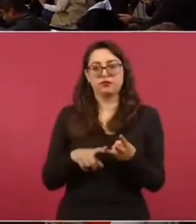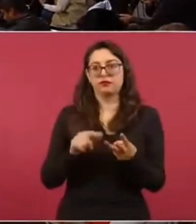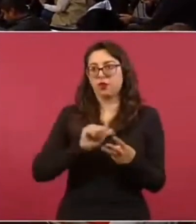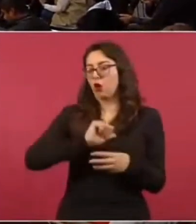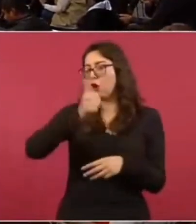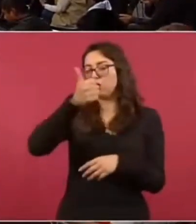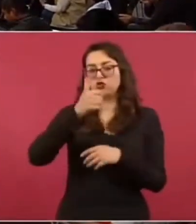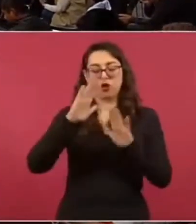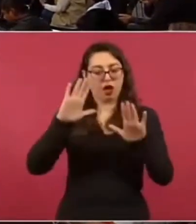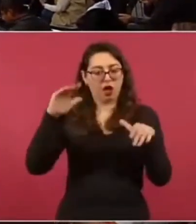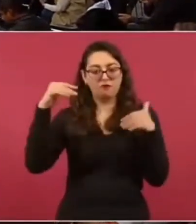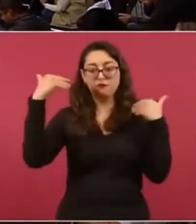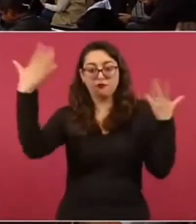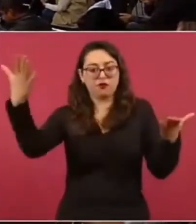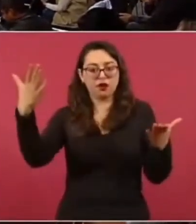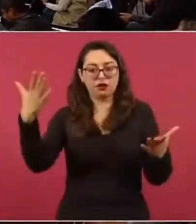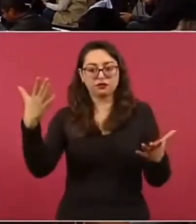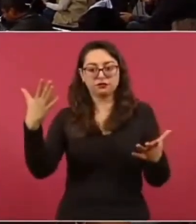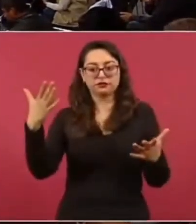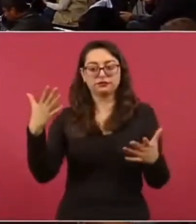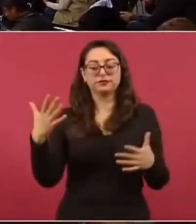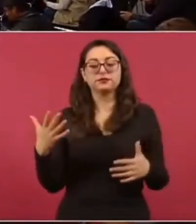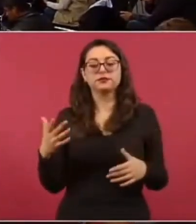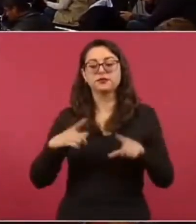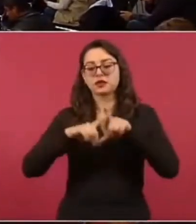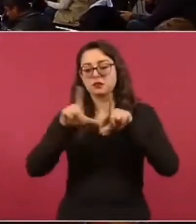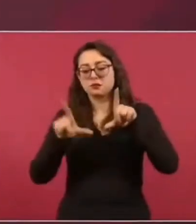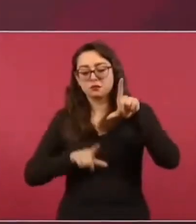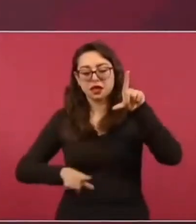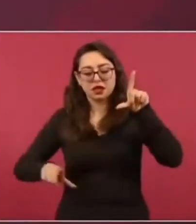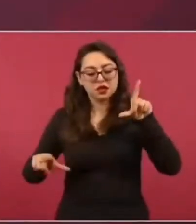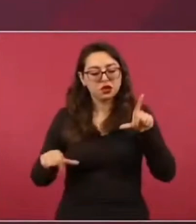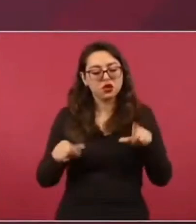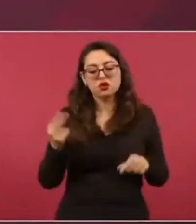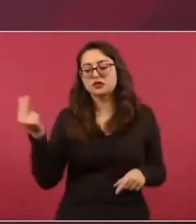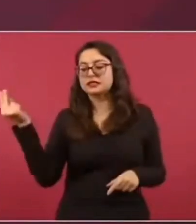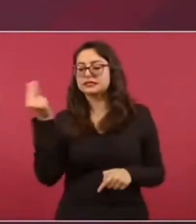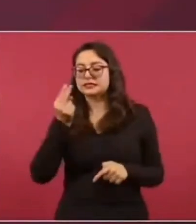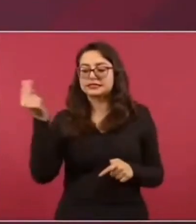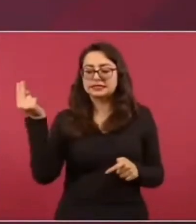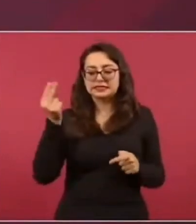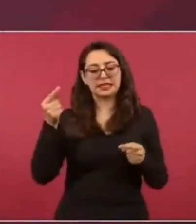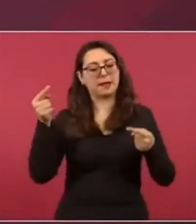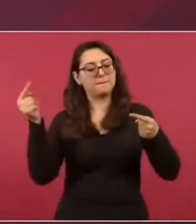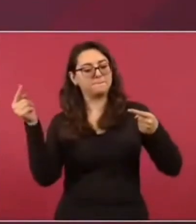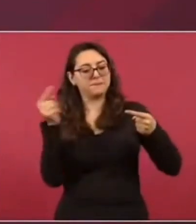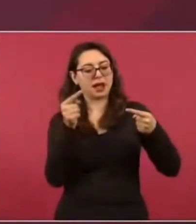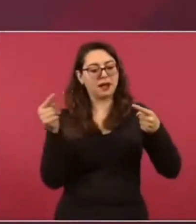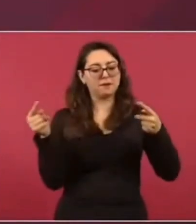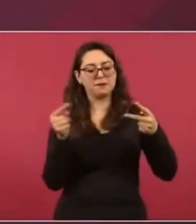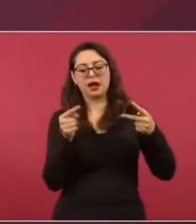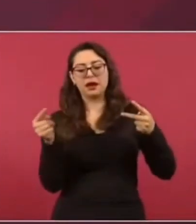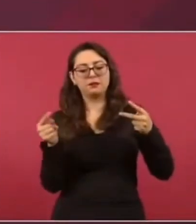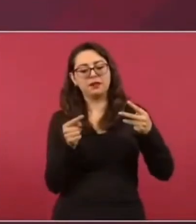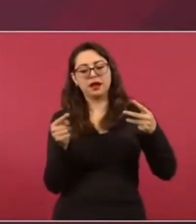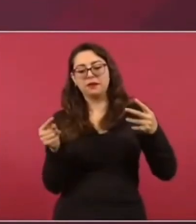ellos definieron la agenda, las llamadas reformas estructurales.